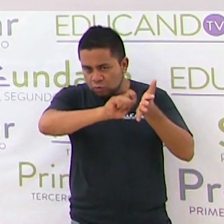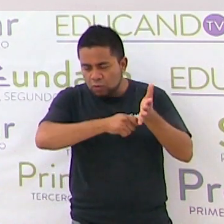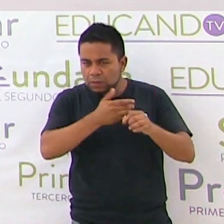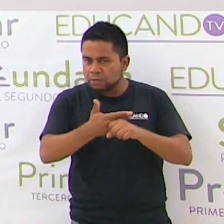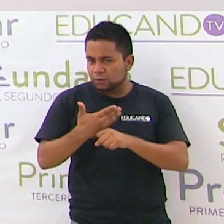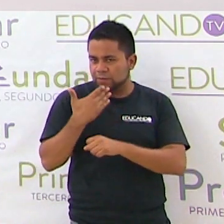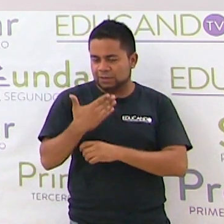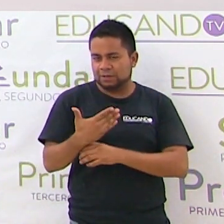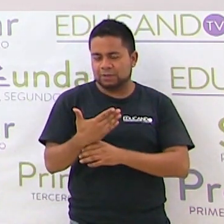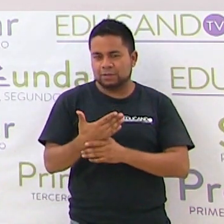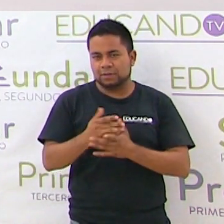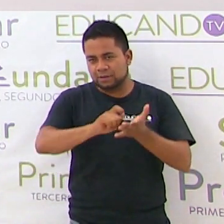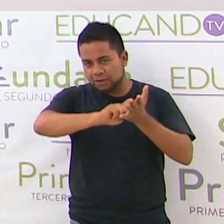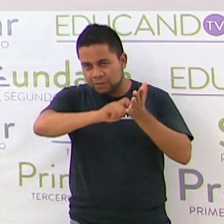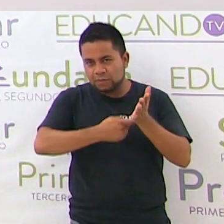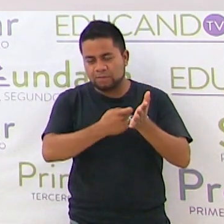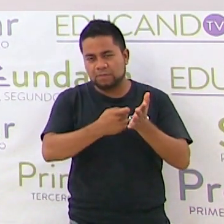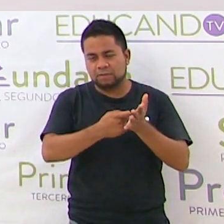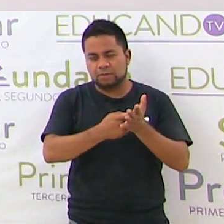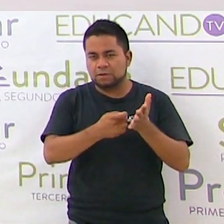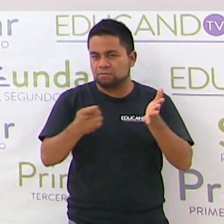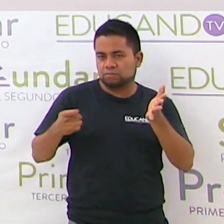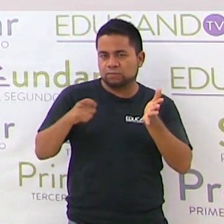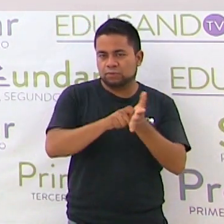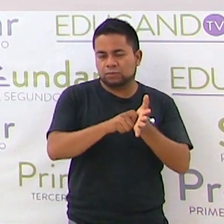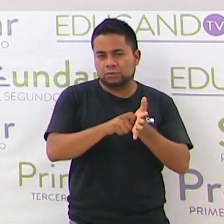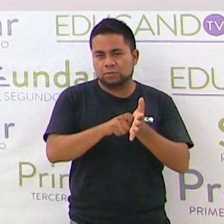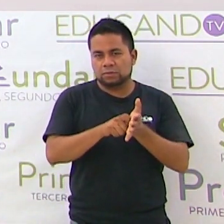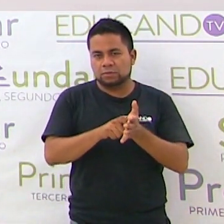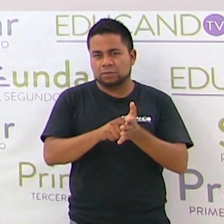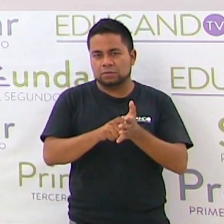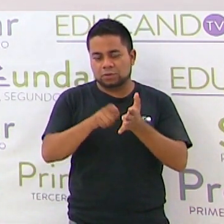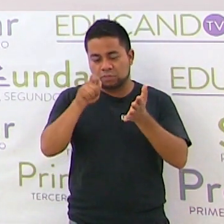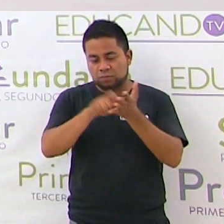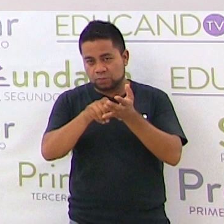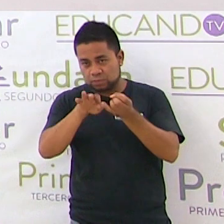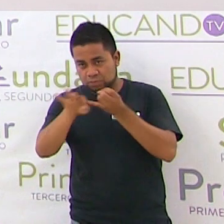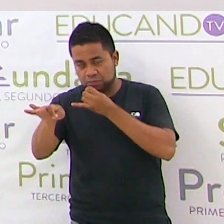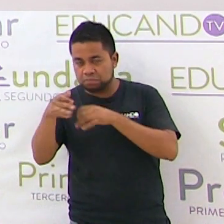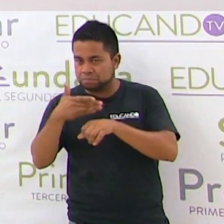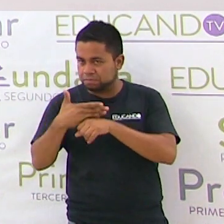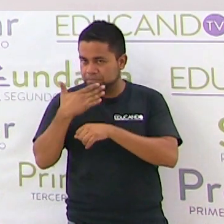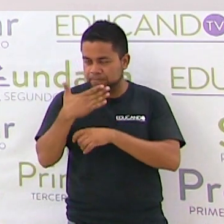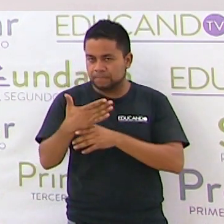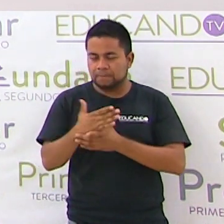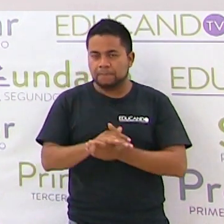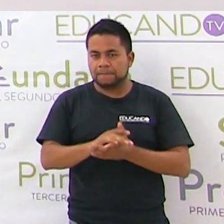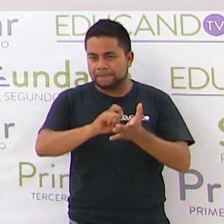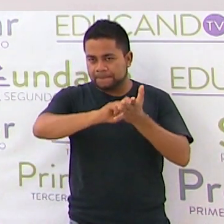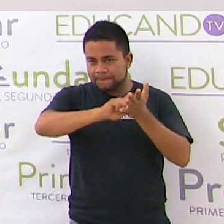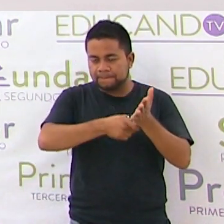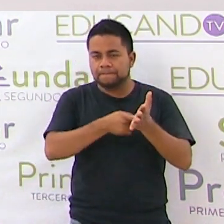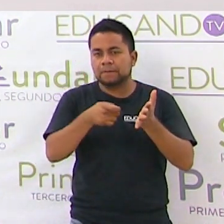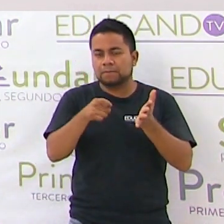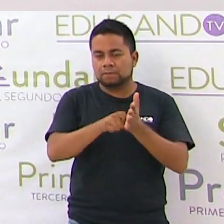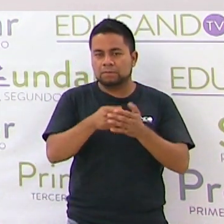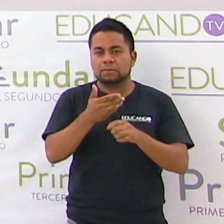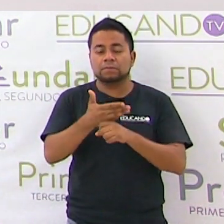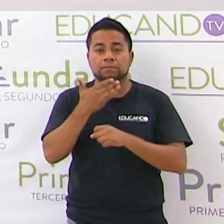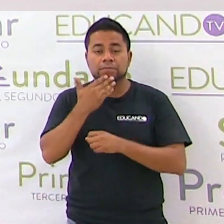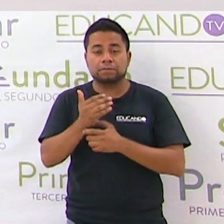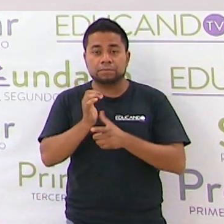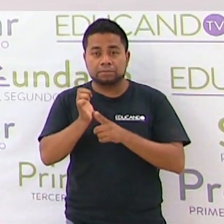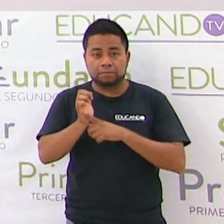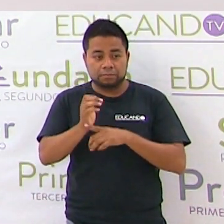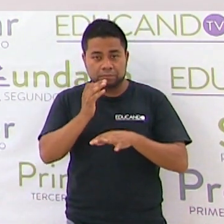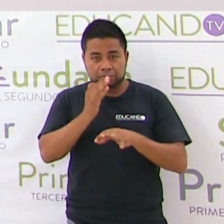bien. Coma, punto, punto final, muy bien. Bueno, coma y punto, muy bien. Entonces